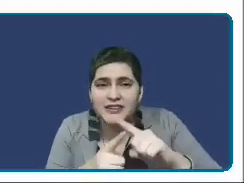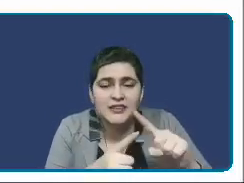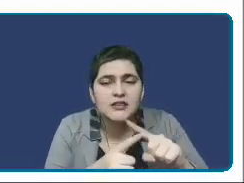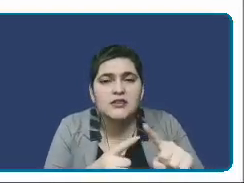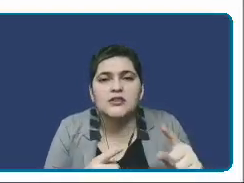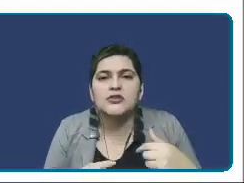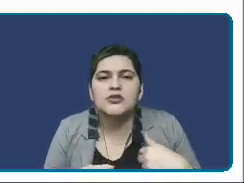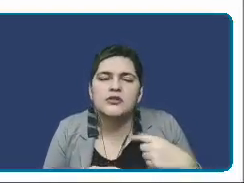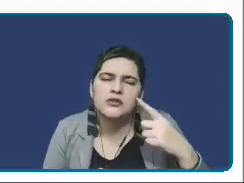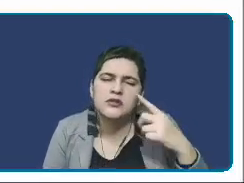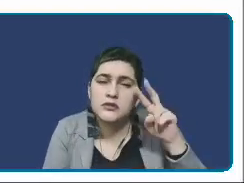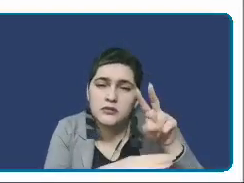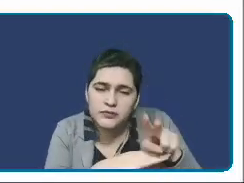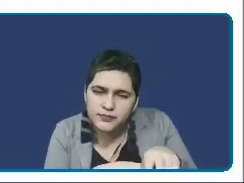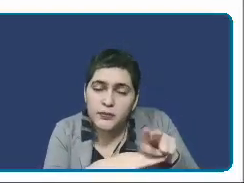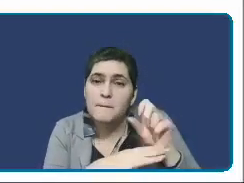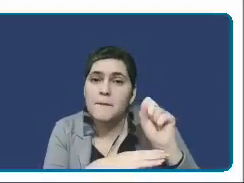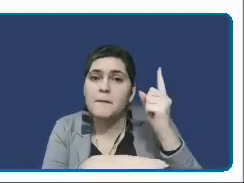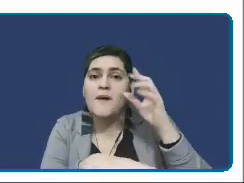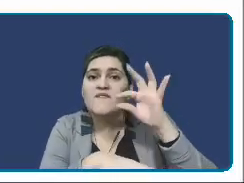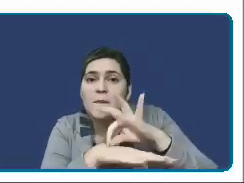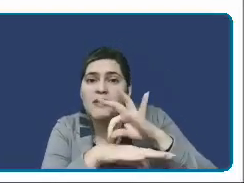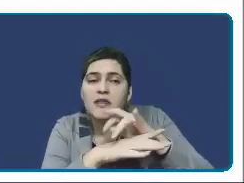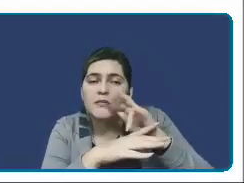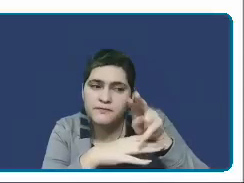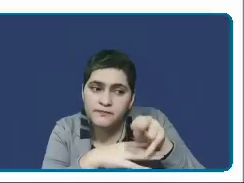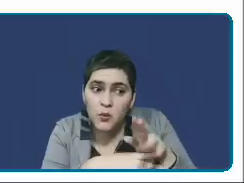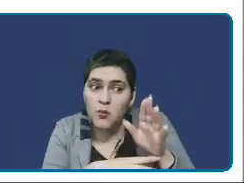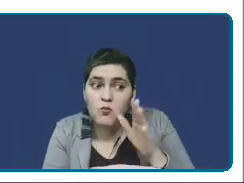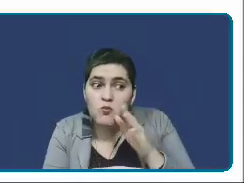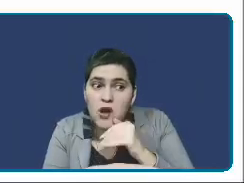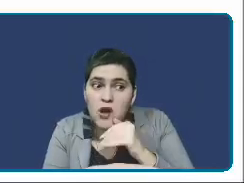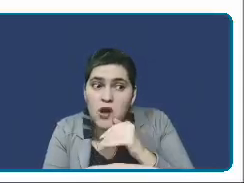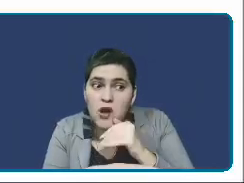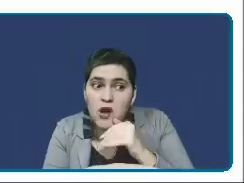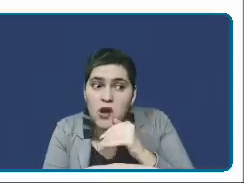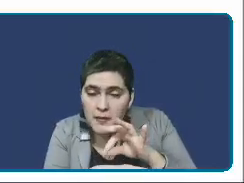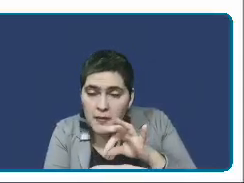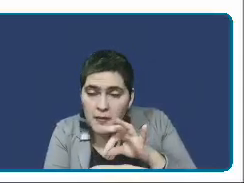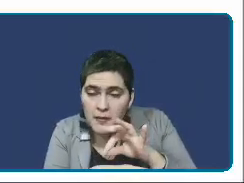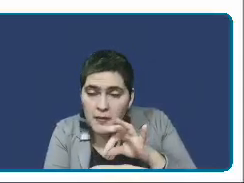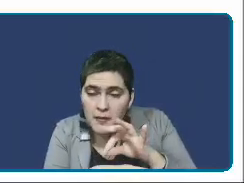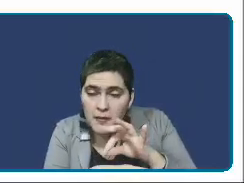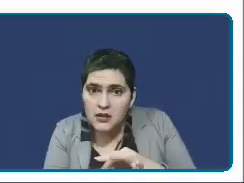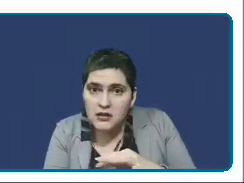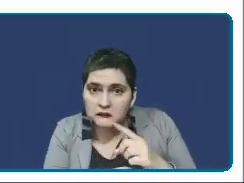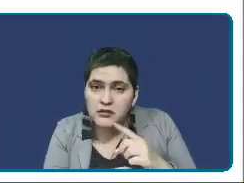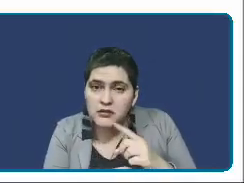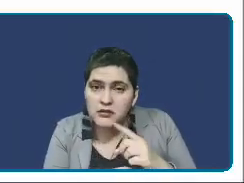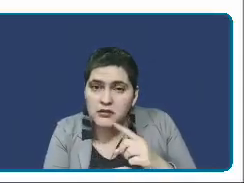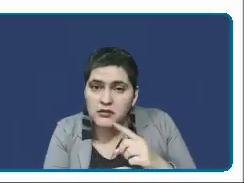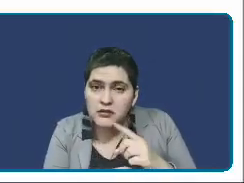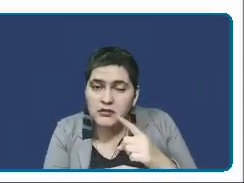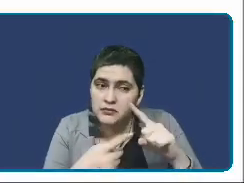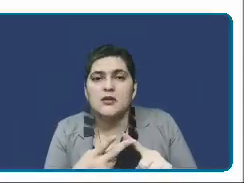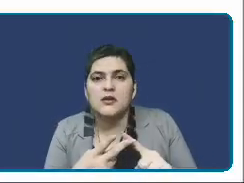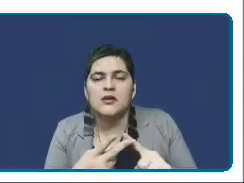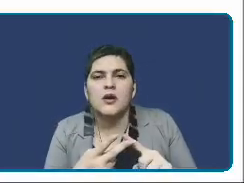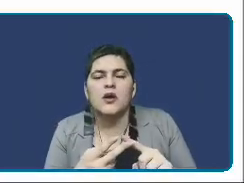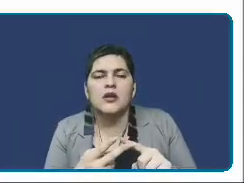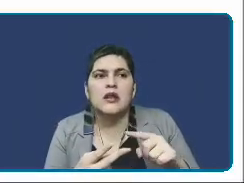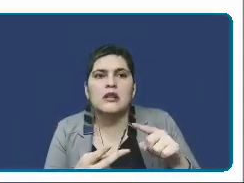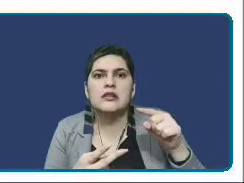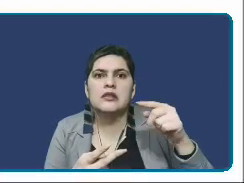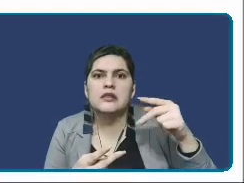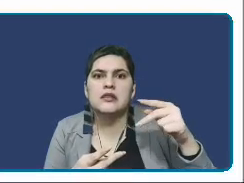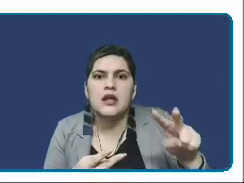enfermedad gastrointestinal específica en pacientes autistas, no hay una condición como digestiva única en autismo, ¿no es